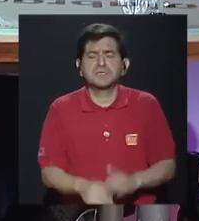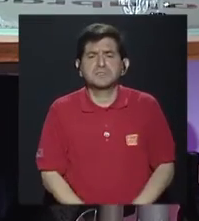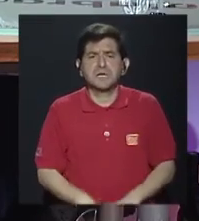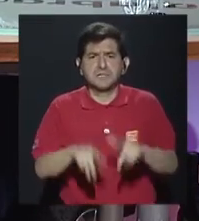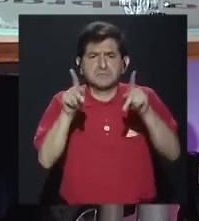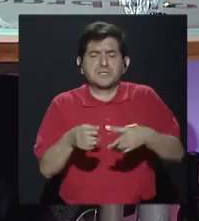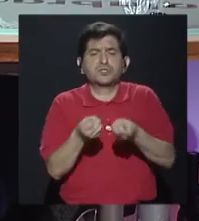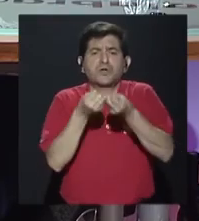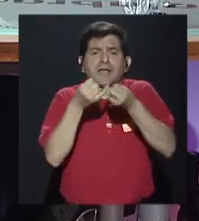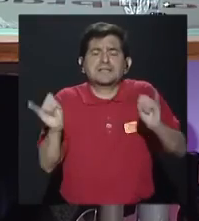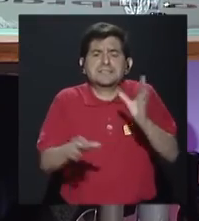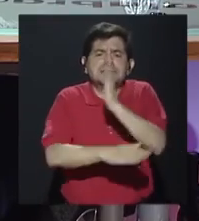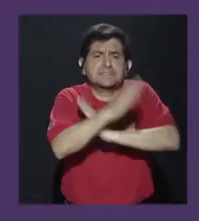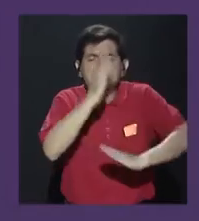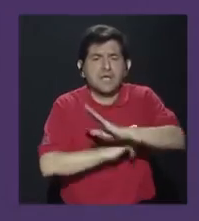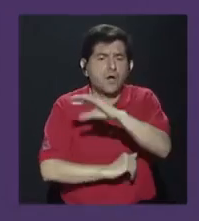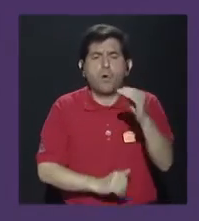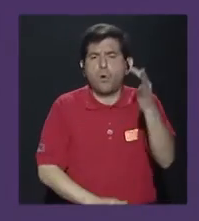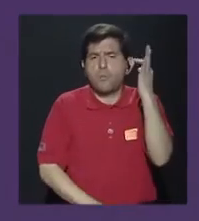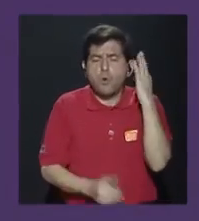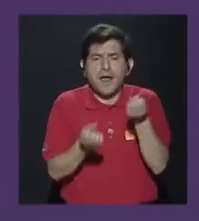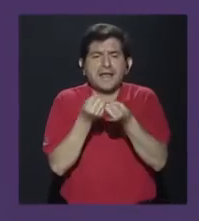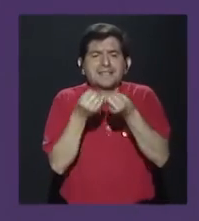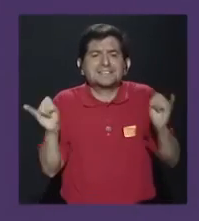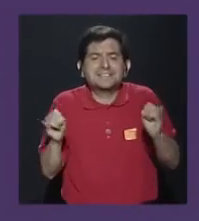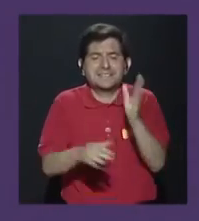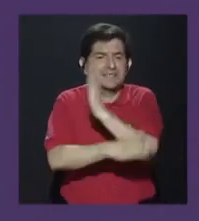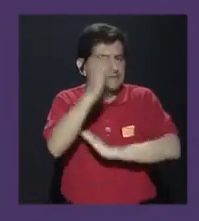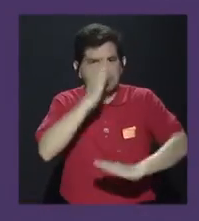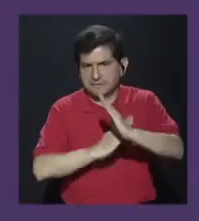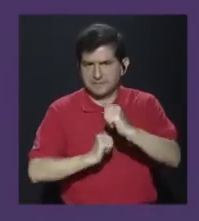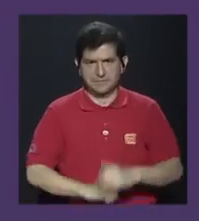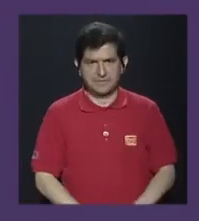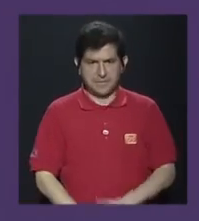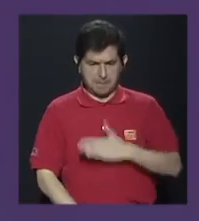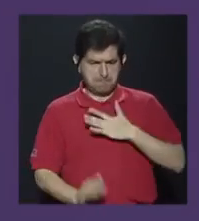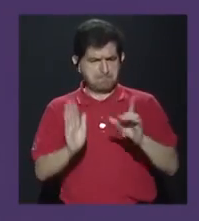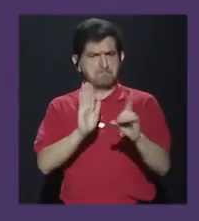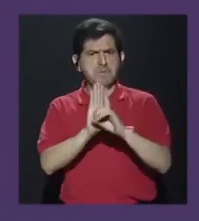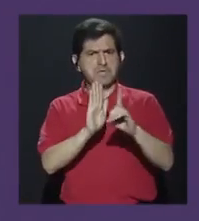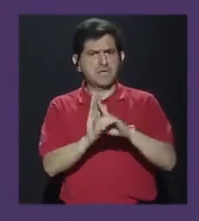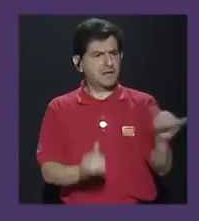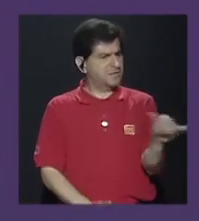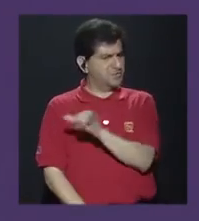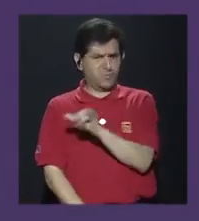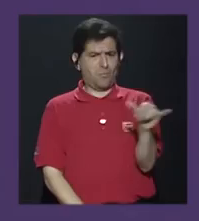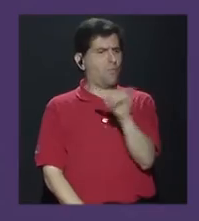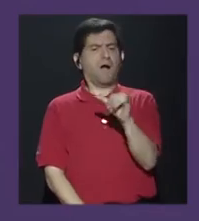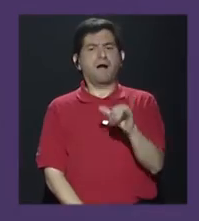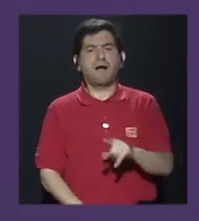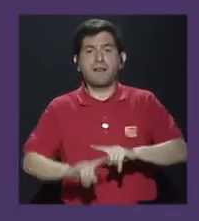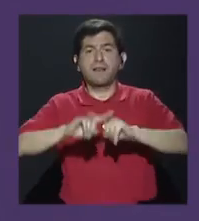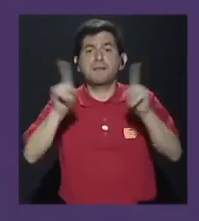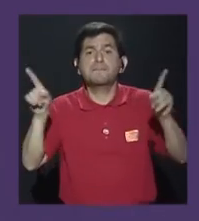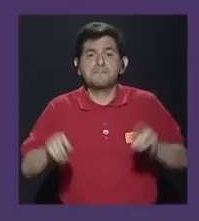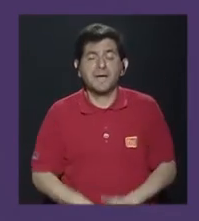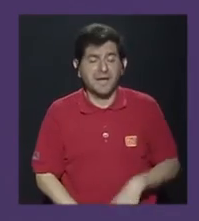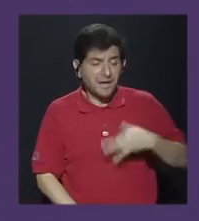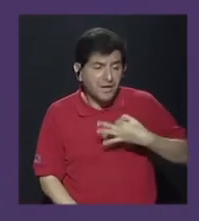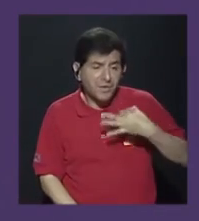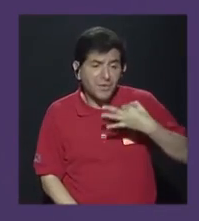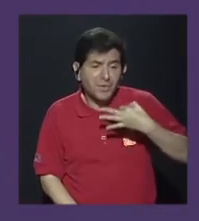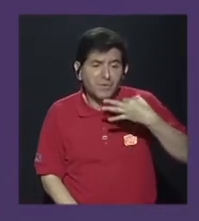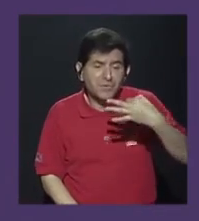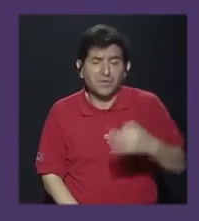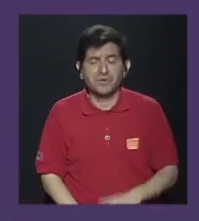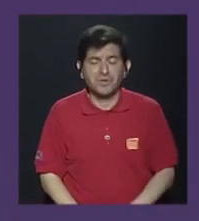personas sin discapacidad o de las mujeres sin discapacidad. Mis derechos son los mismos. Lo que pasa es que día con día me